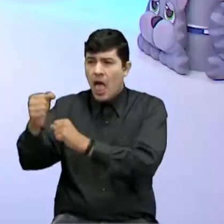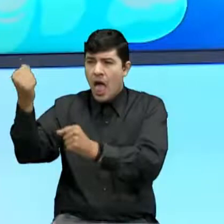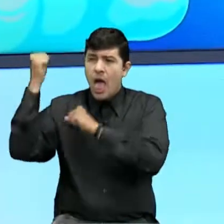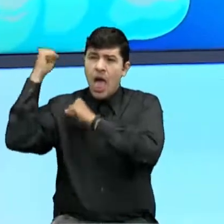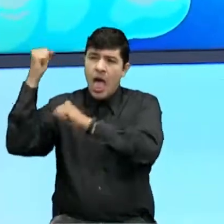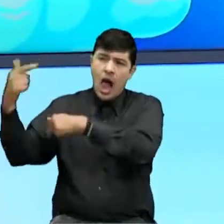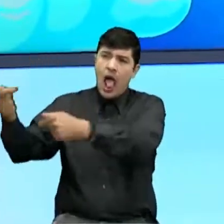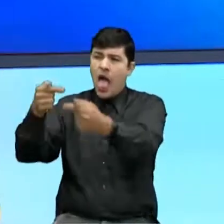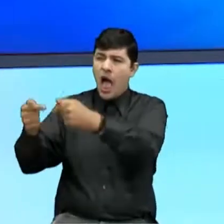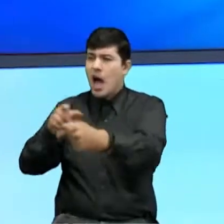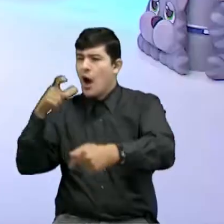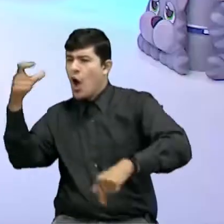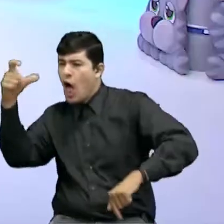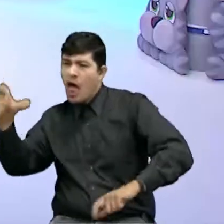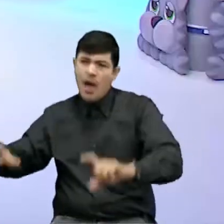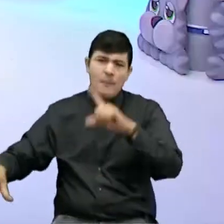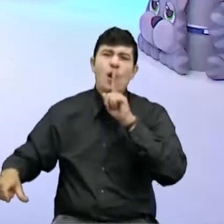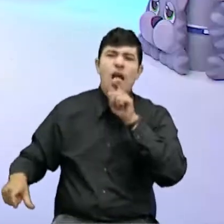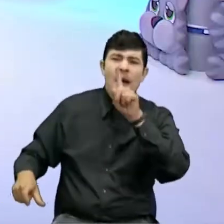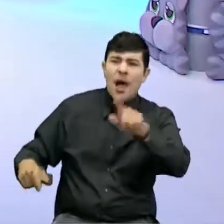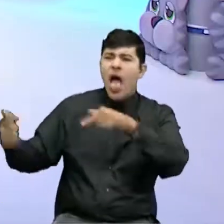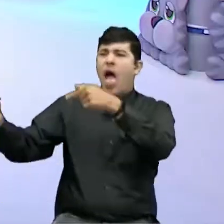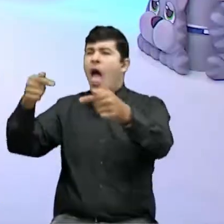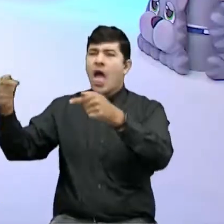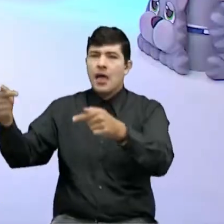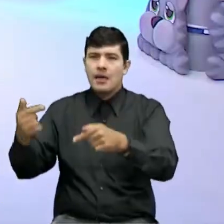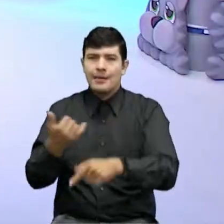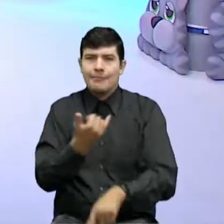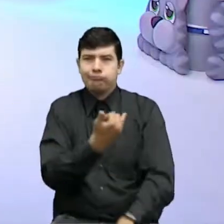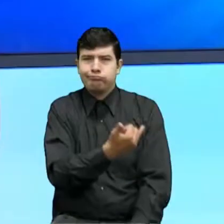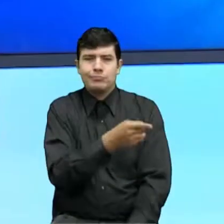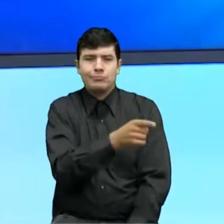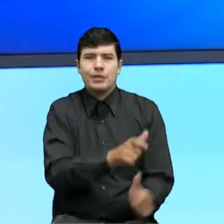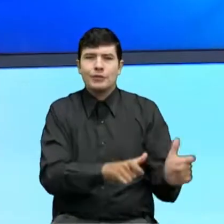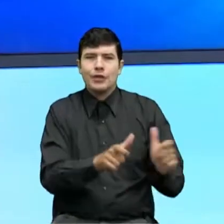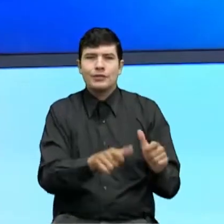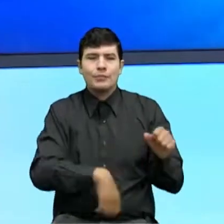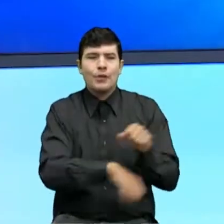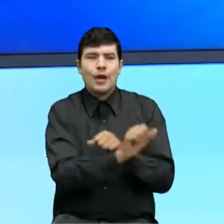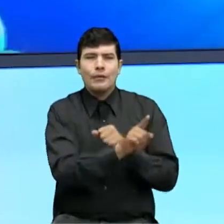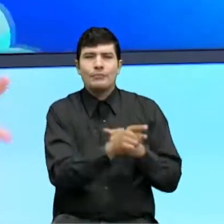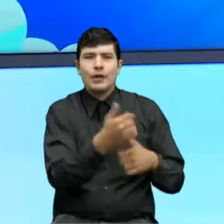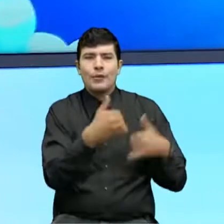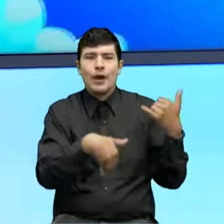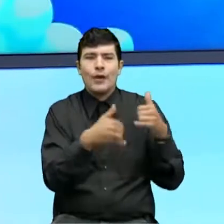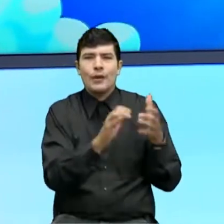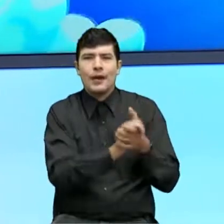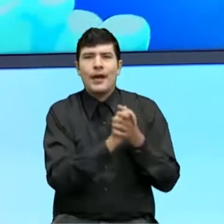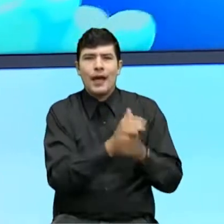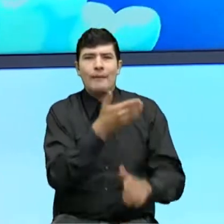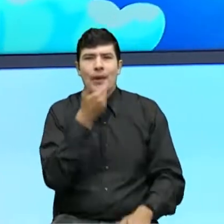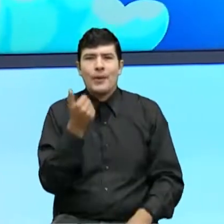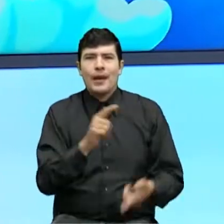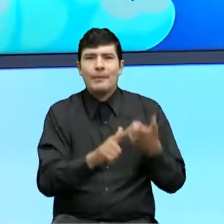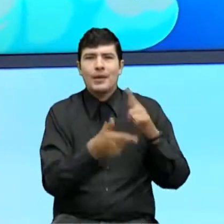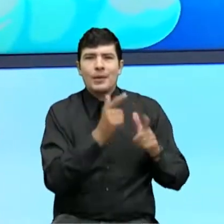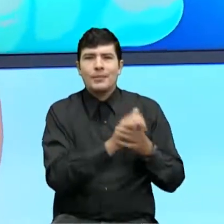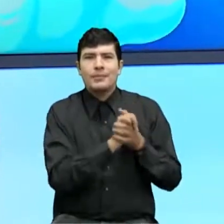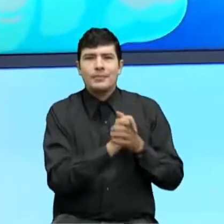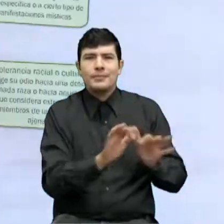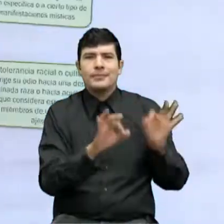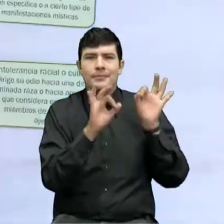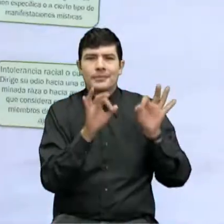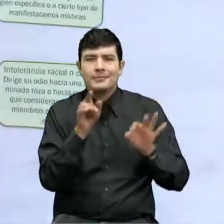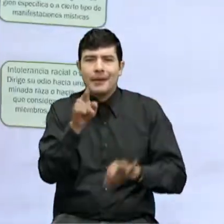no, el Bucaramanga, y los jugadores son los mejores amigos. ¿Ah? ¿Qué tal eso? Imagínese usted. Sí. Es